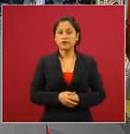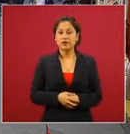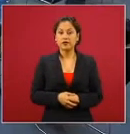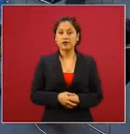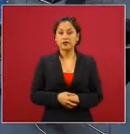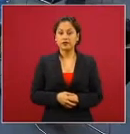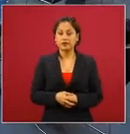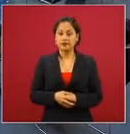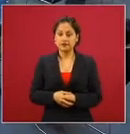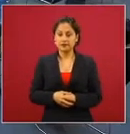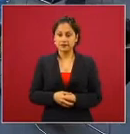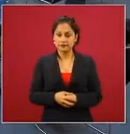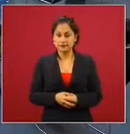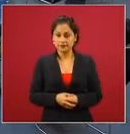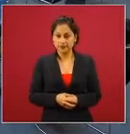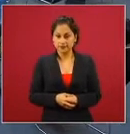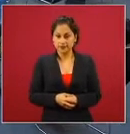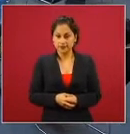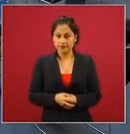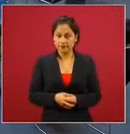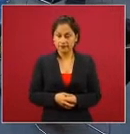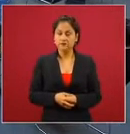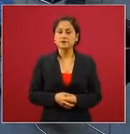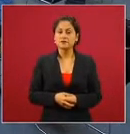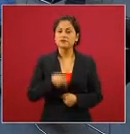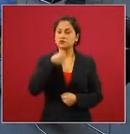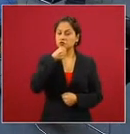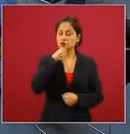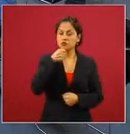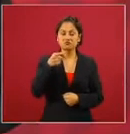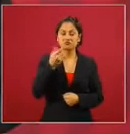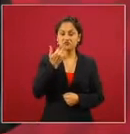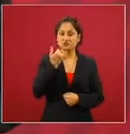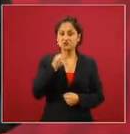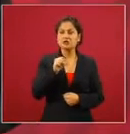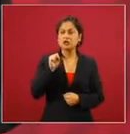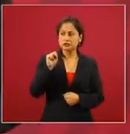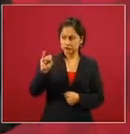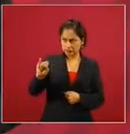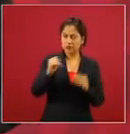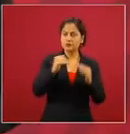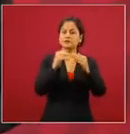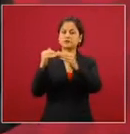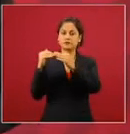de justicia? Sí, pero también de democracia.